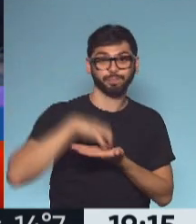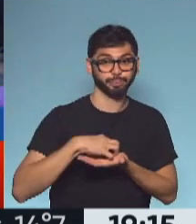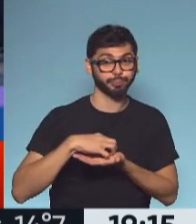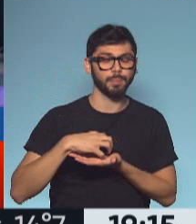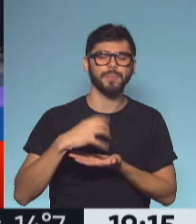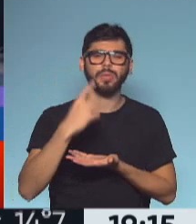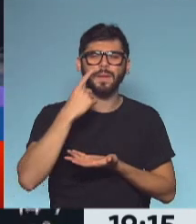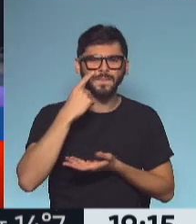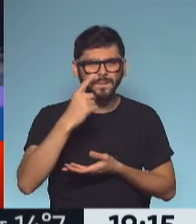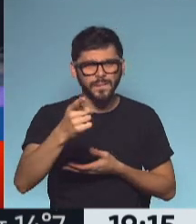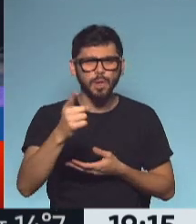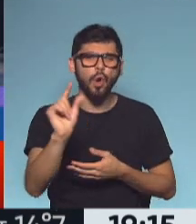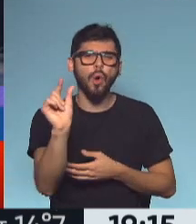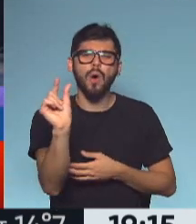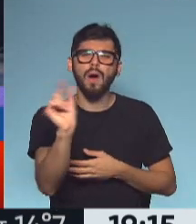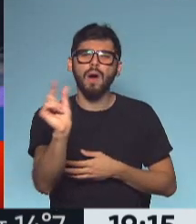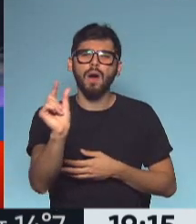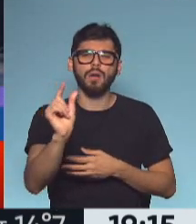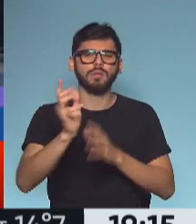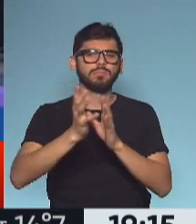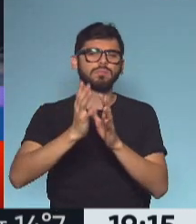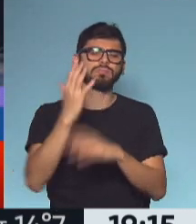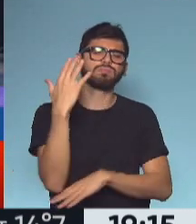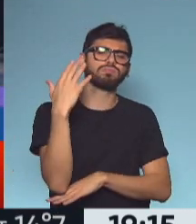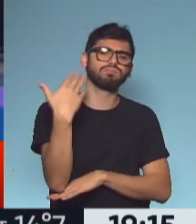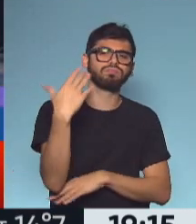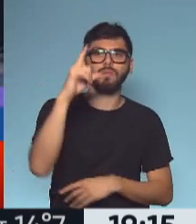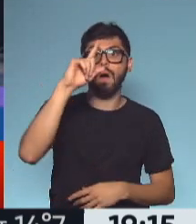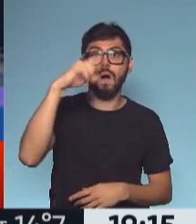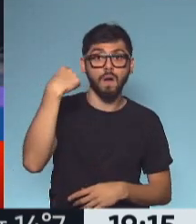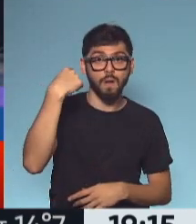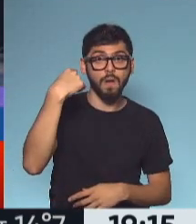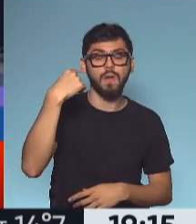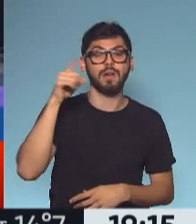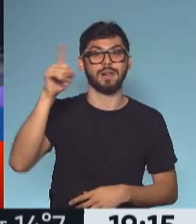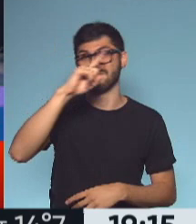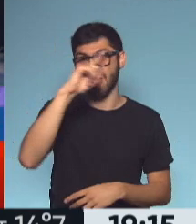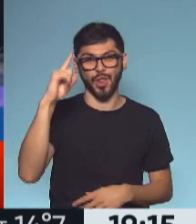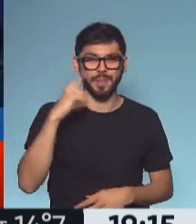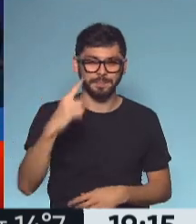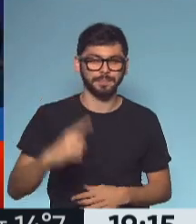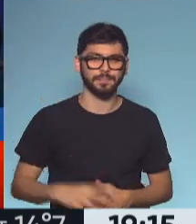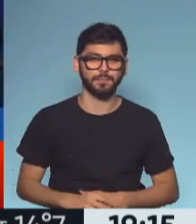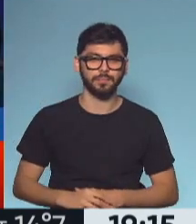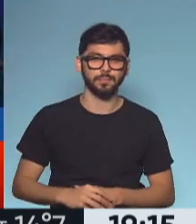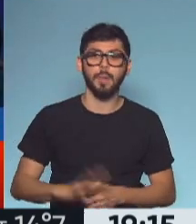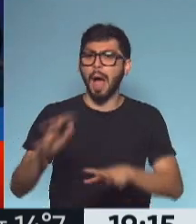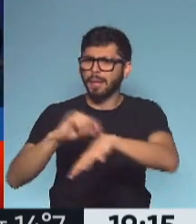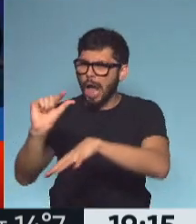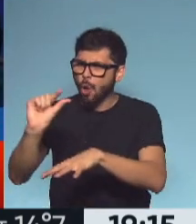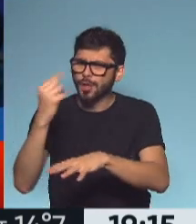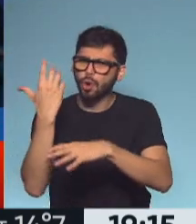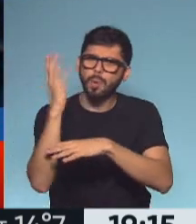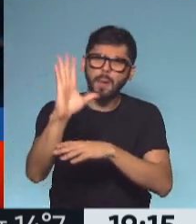te parece, podemos escuchar un fragmentito del discurso de Alberto Fernández en Madrid. Lo vamos a ver enseguida.